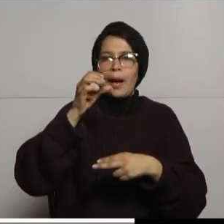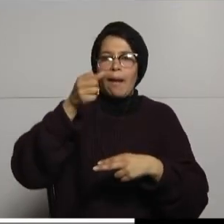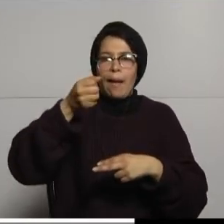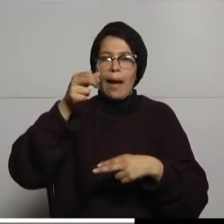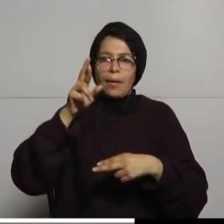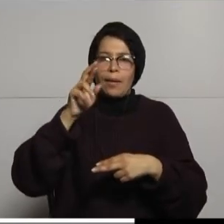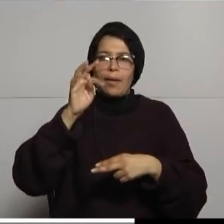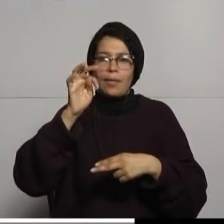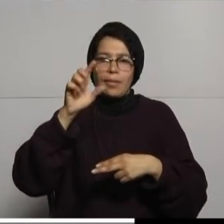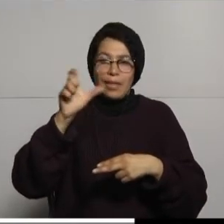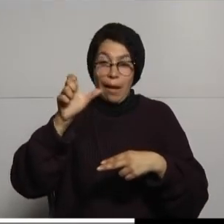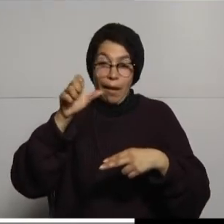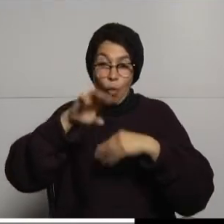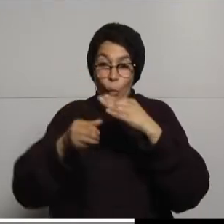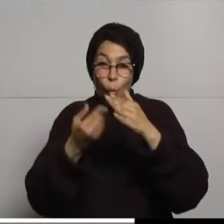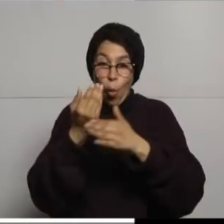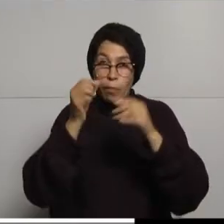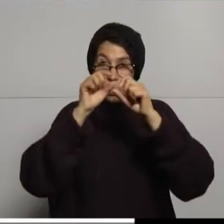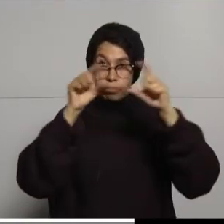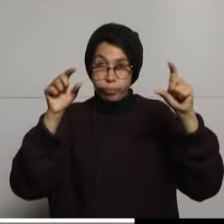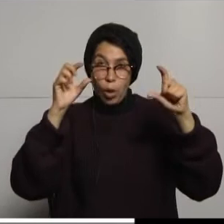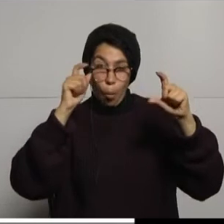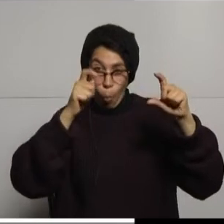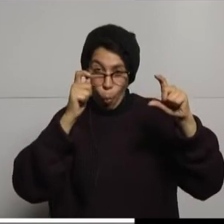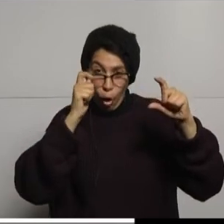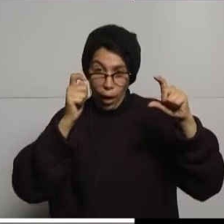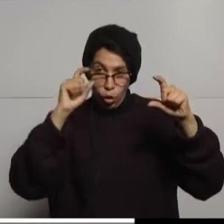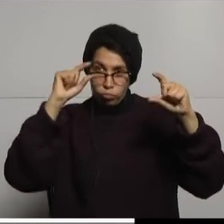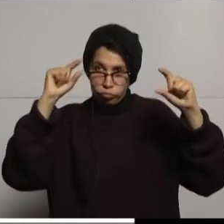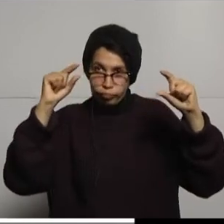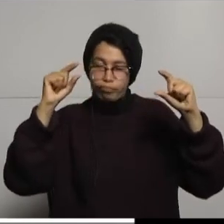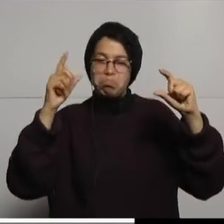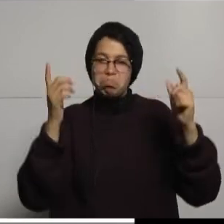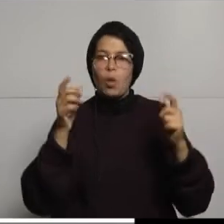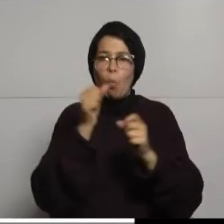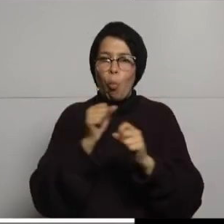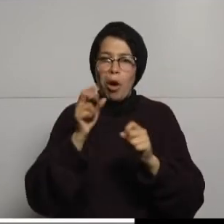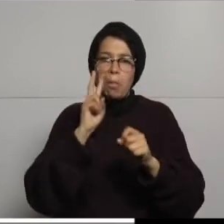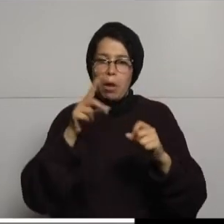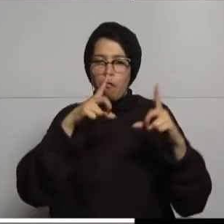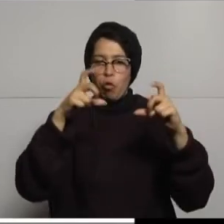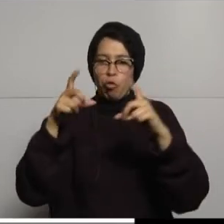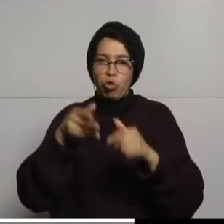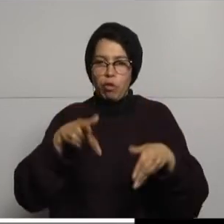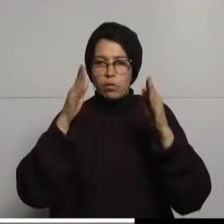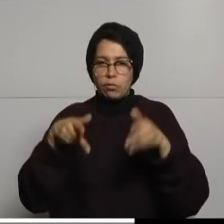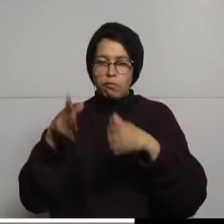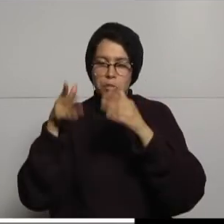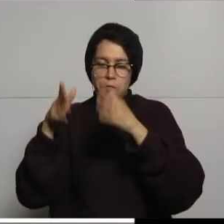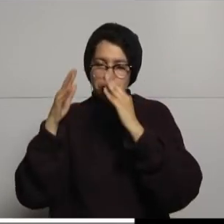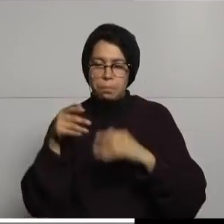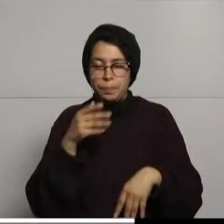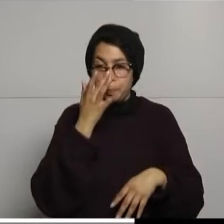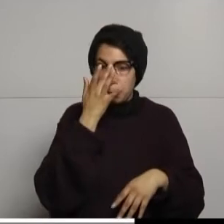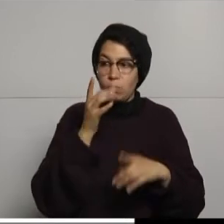través de estos medios. Y cierro, esto fue ayer. Aquí hace 6 años empezó un proyecto que se llama Lunes de Ciudad.